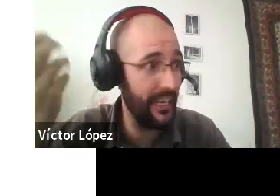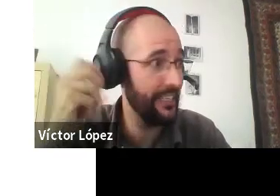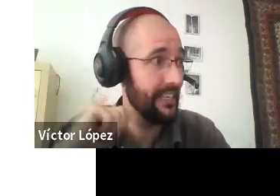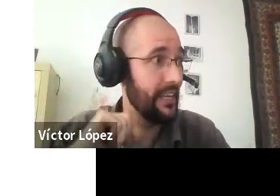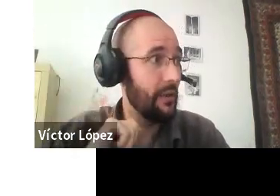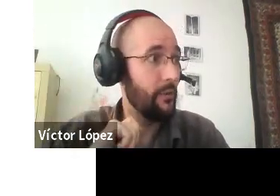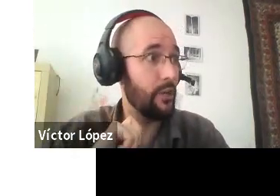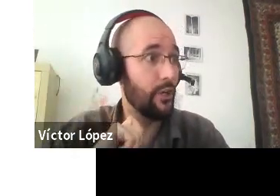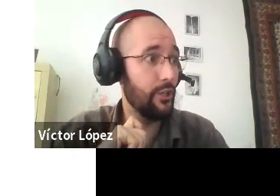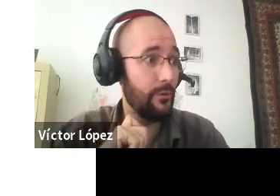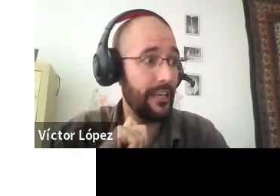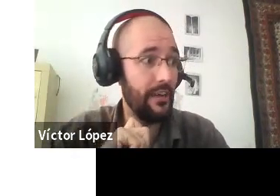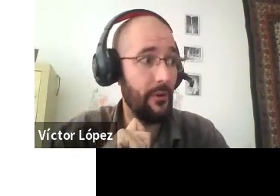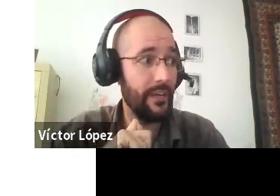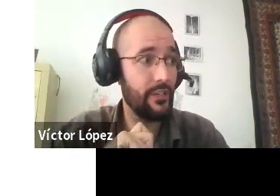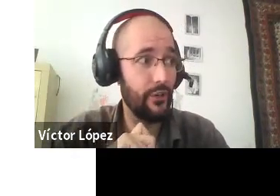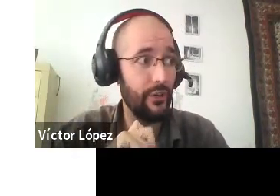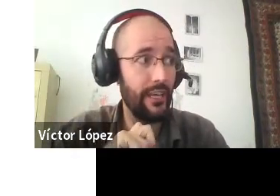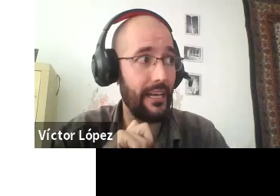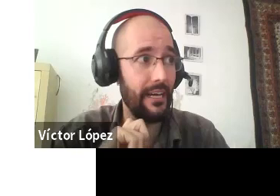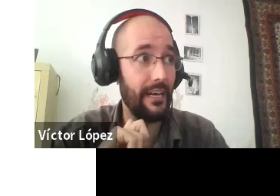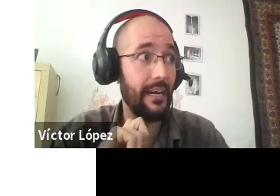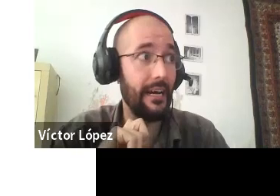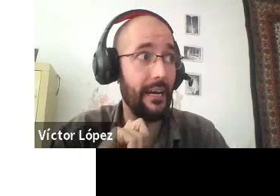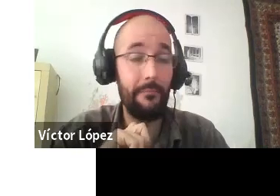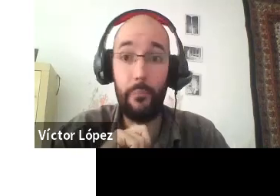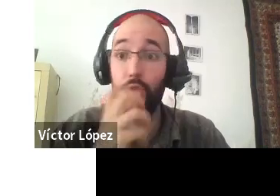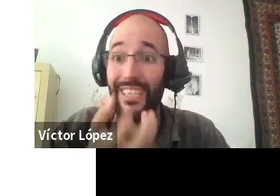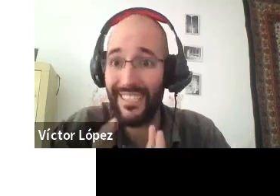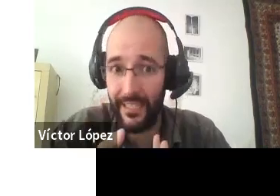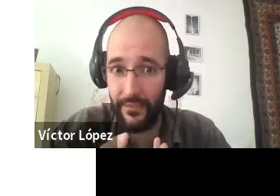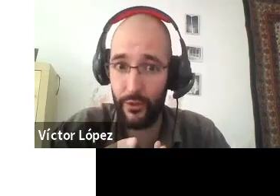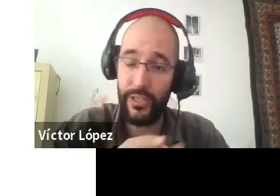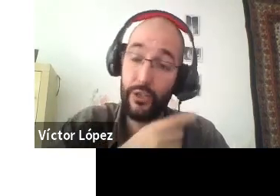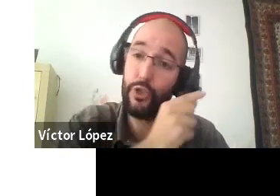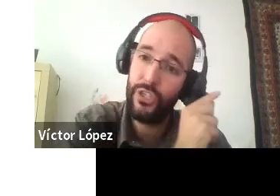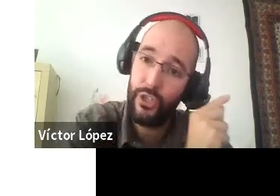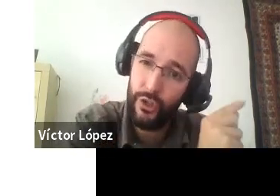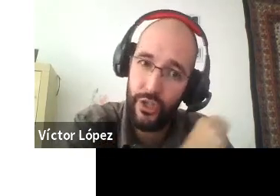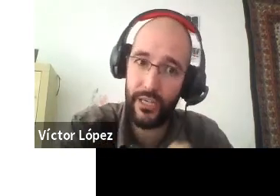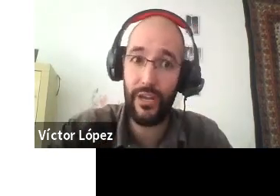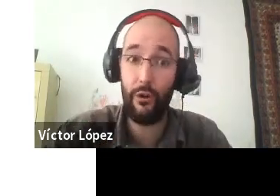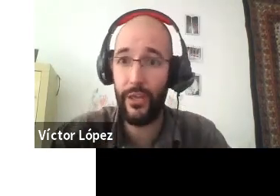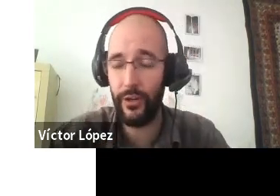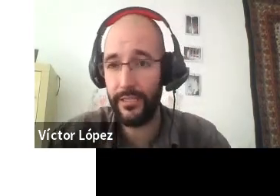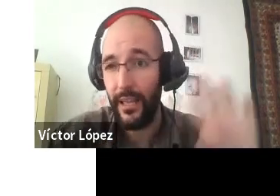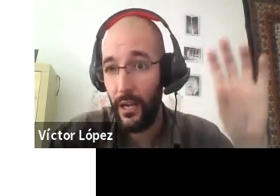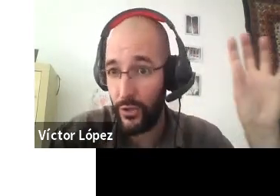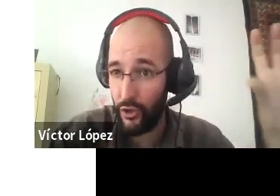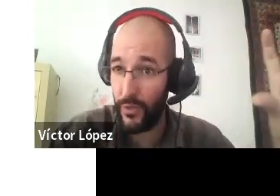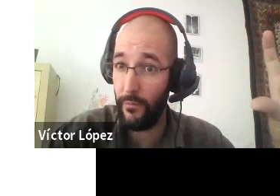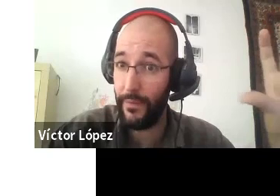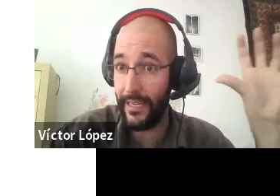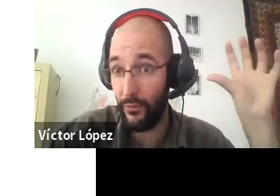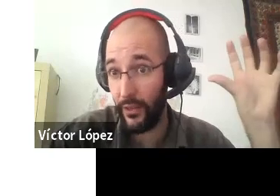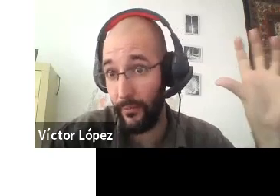productos finales. Pero hay otro, por ejemplo, que son pósters científicos. Estos chicos y chicas son algo mayores. Los ha